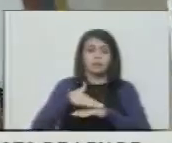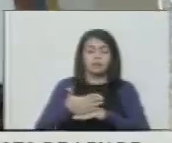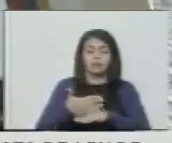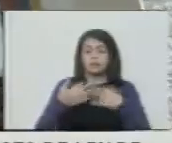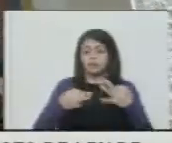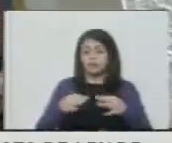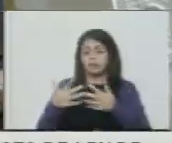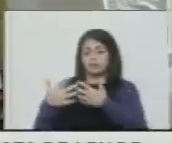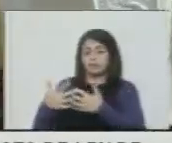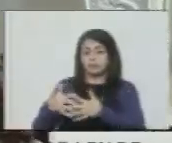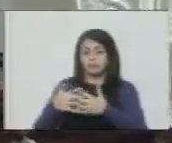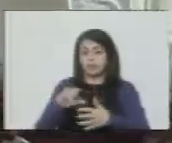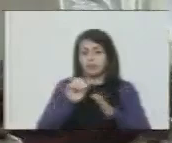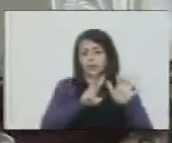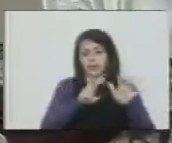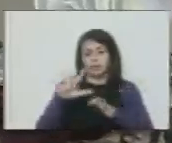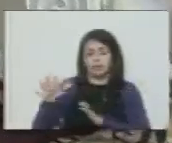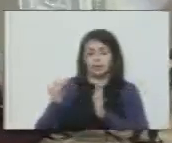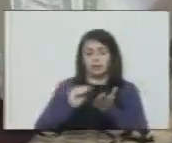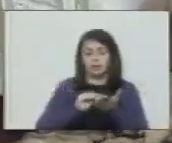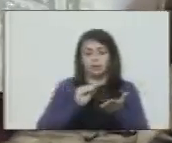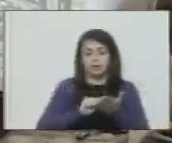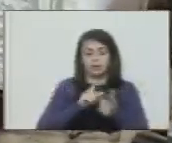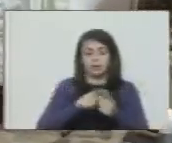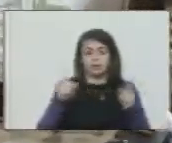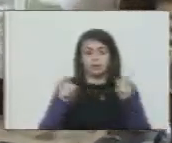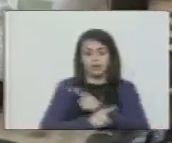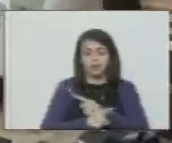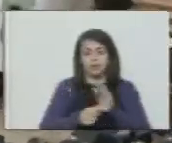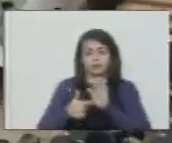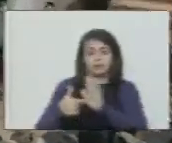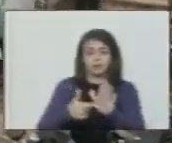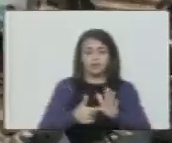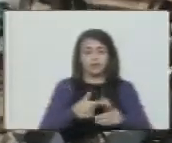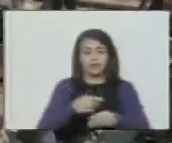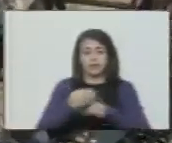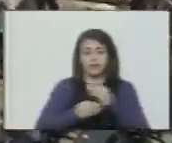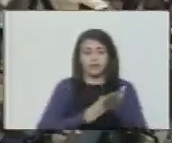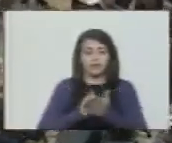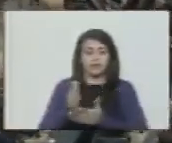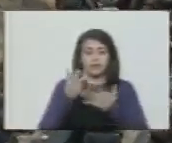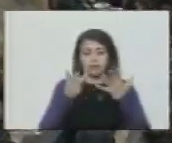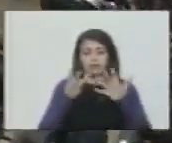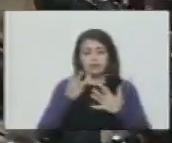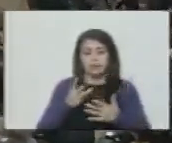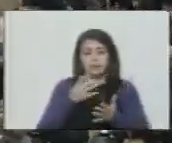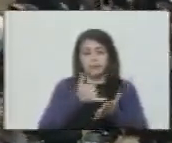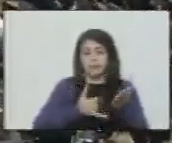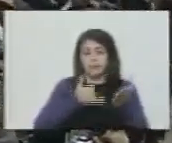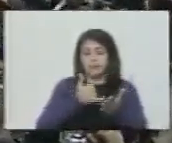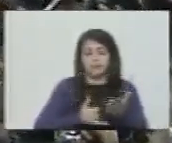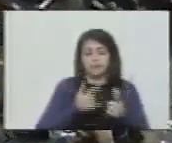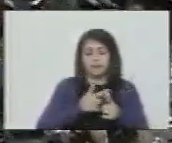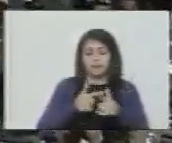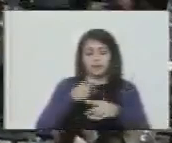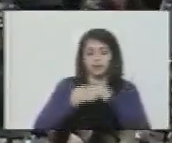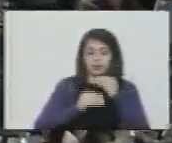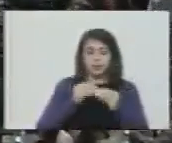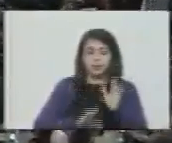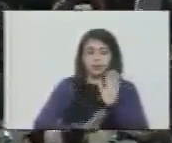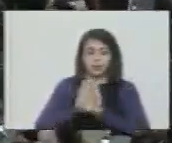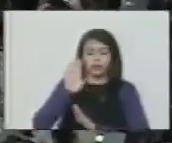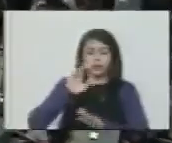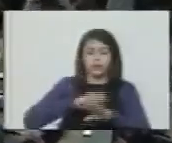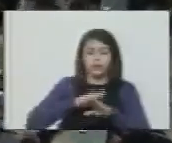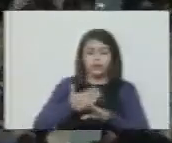personas naturales, 75 veces el tipo de cambio de referencia. 8. Por la inscripción en